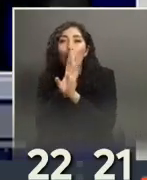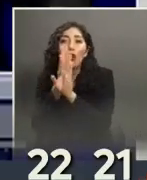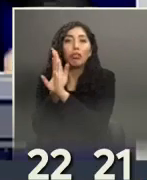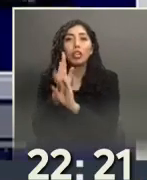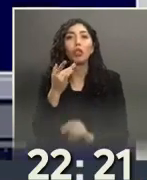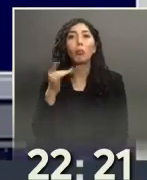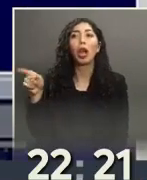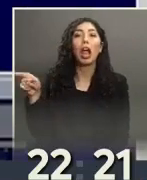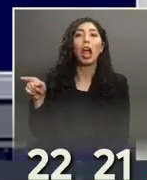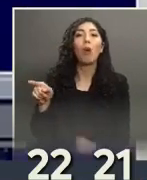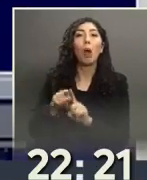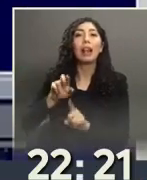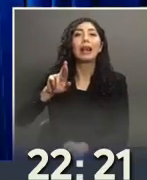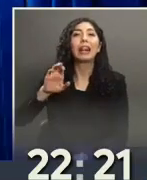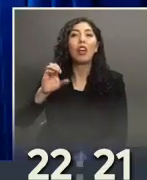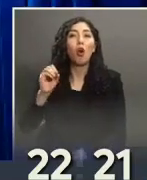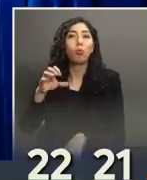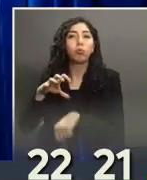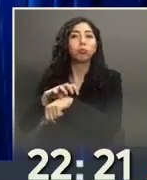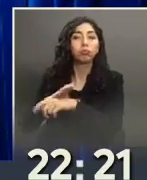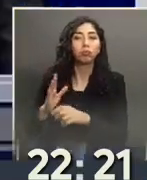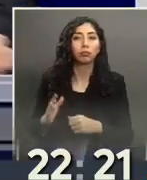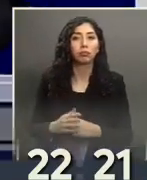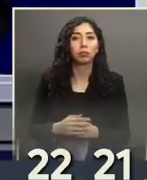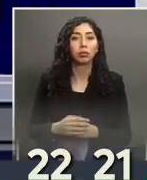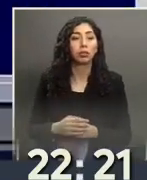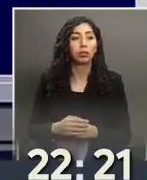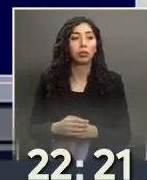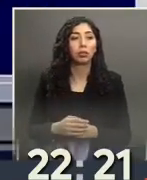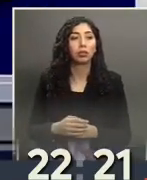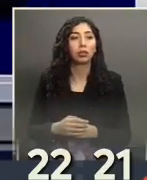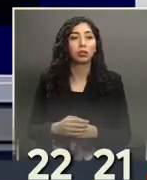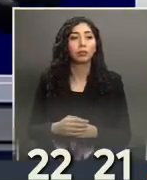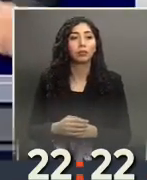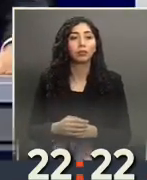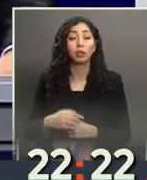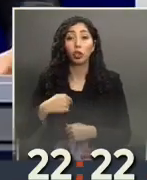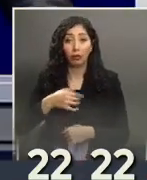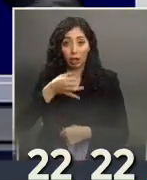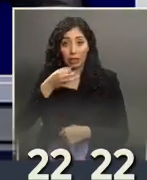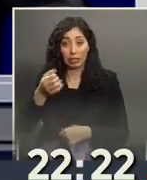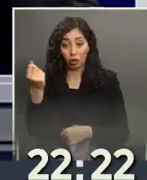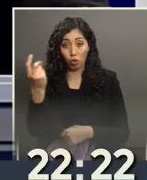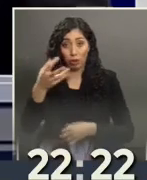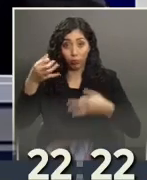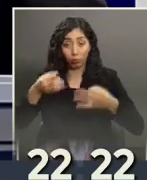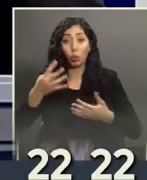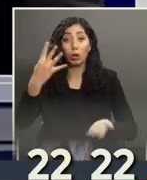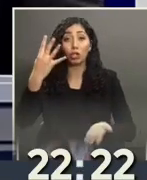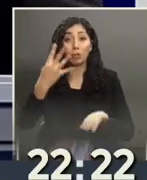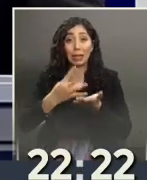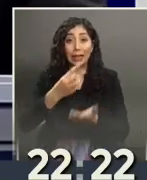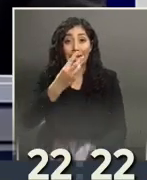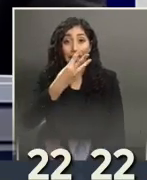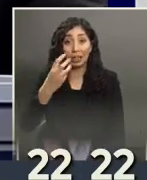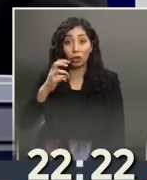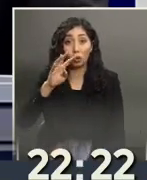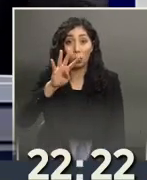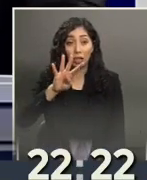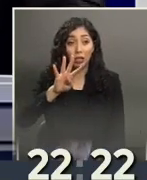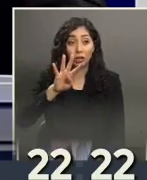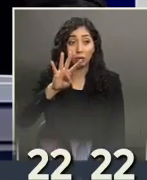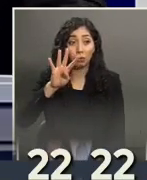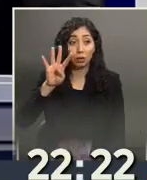declarado reo no lo declararon revolviendo te voy a decir la cifra exacta cuatro mil 344 mil